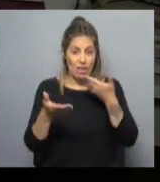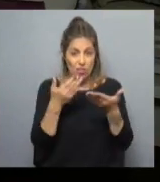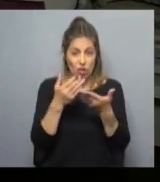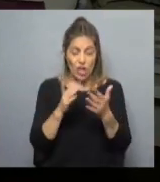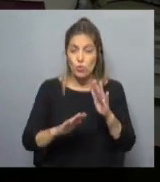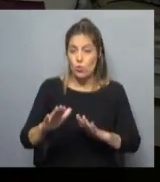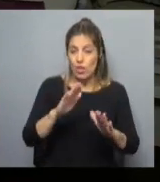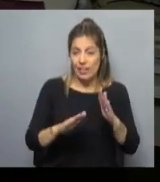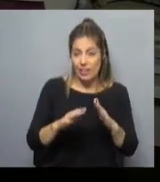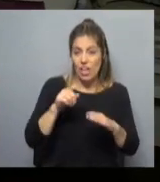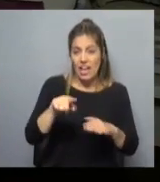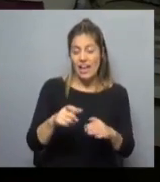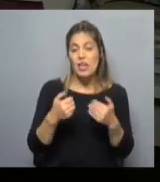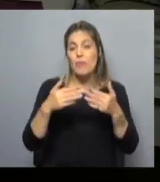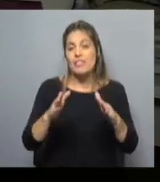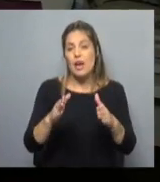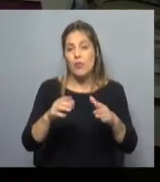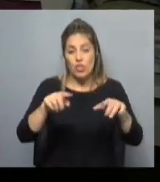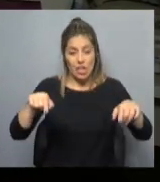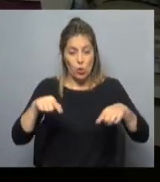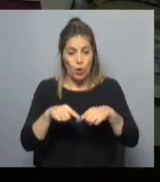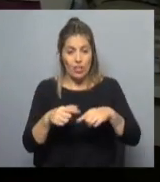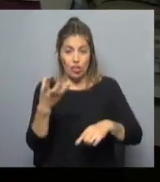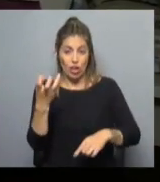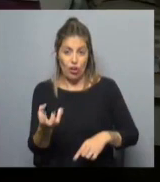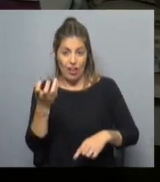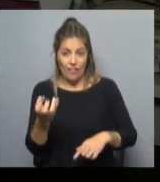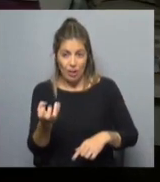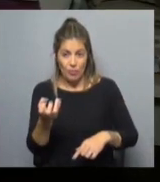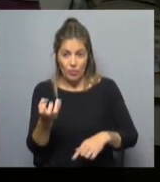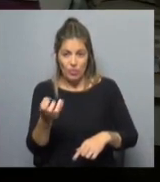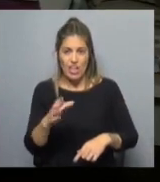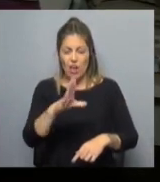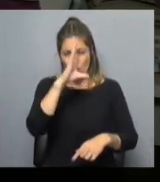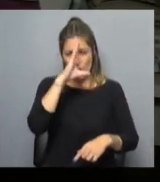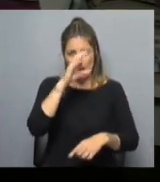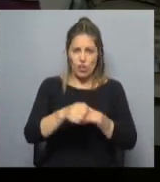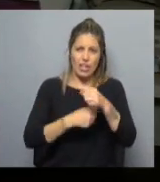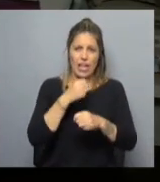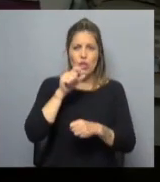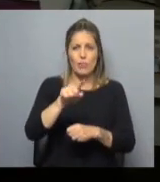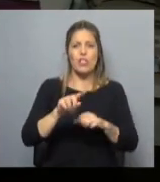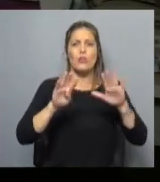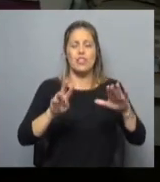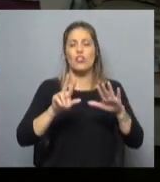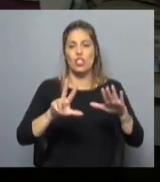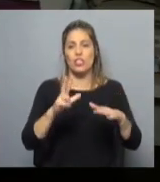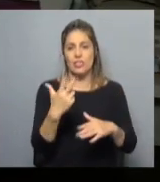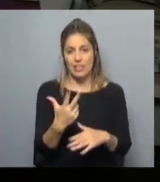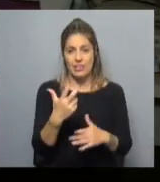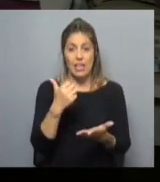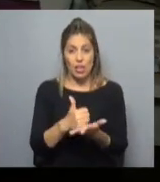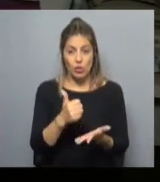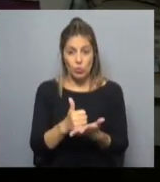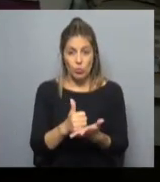Y bueno, y ahí nos entramos en el estudio que lo grabamos en La Batuta en febrero de 1983. Estuvo también Carlitos